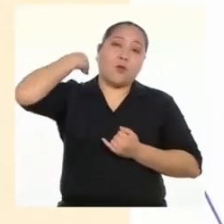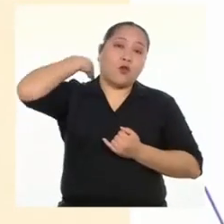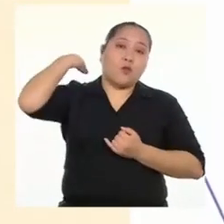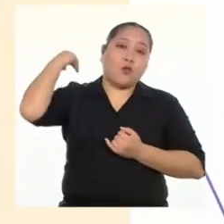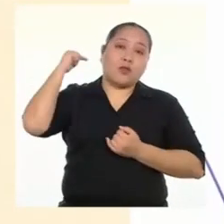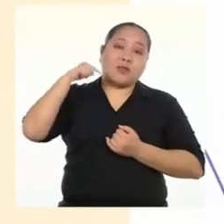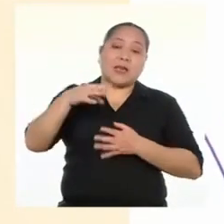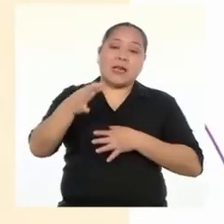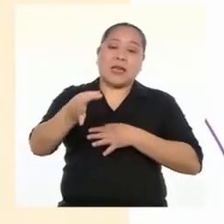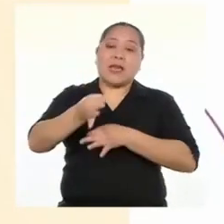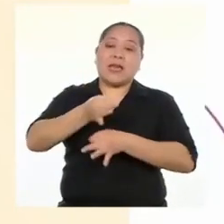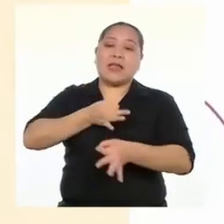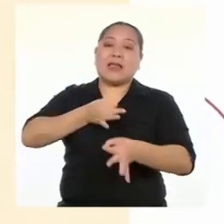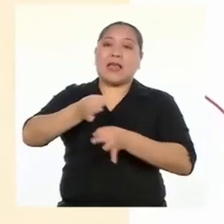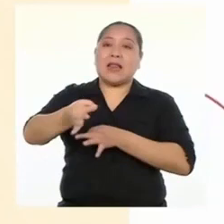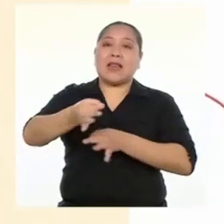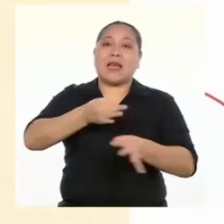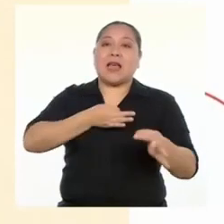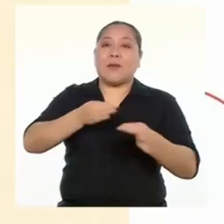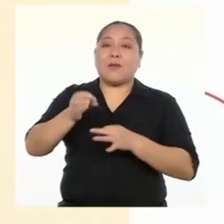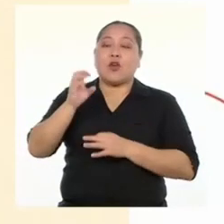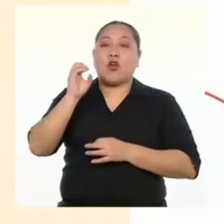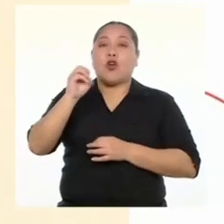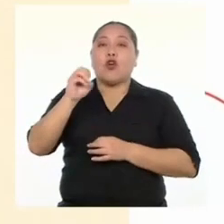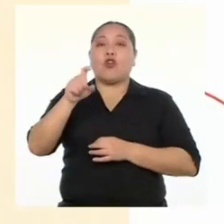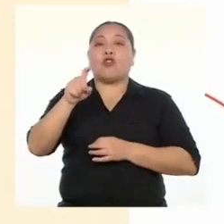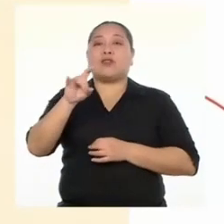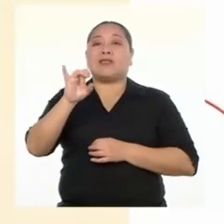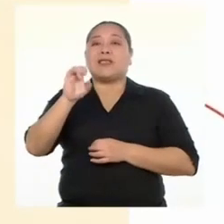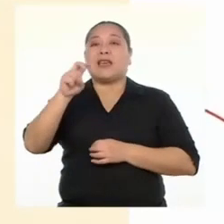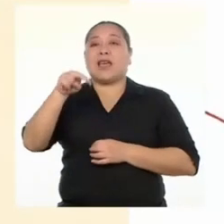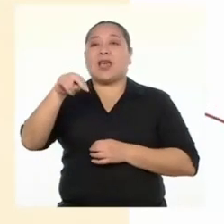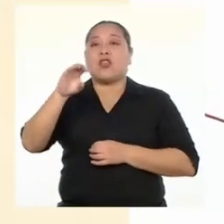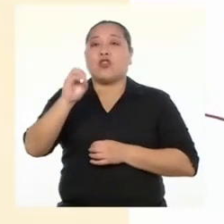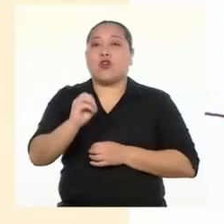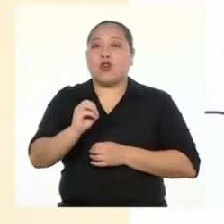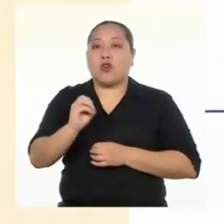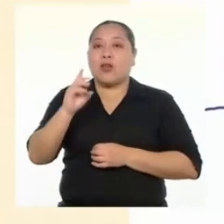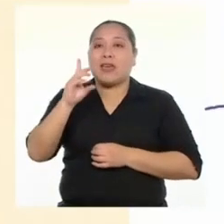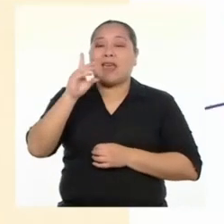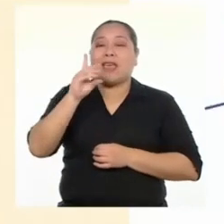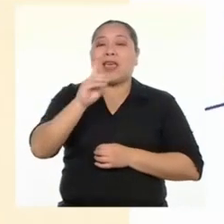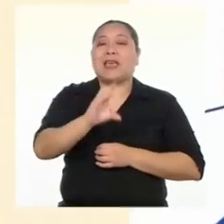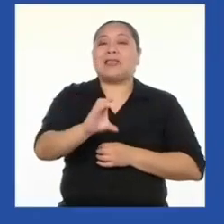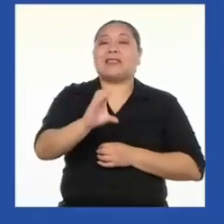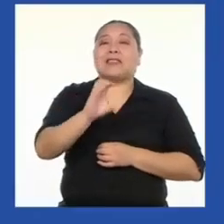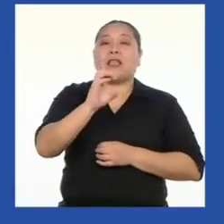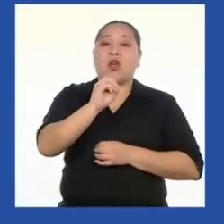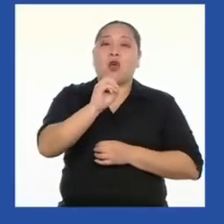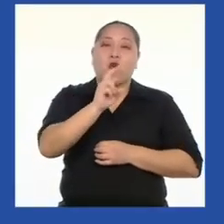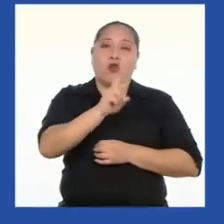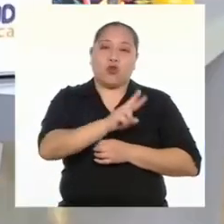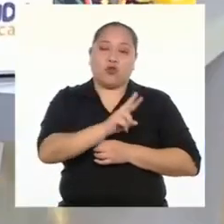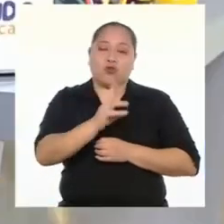el que ocurre el intercambio entre oxígeno y dióxido de carbono.